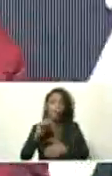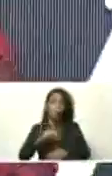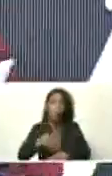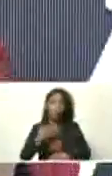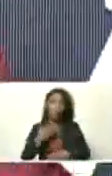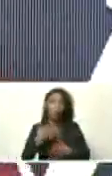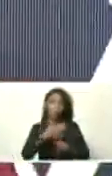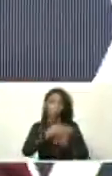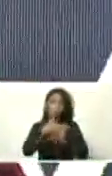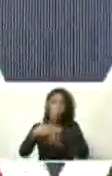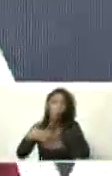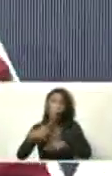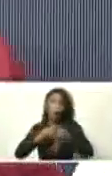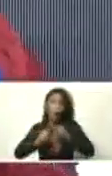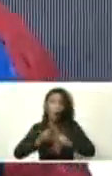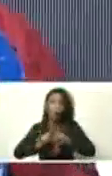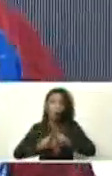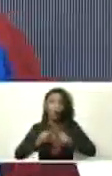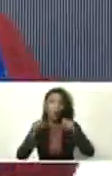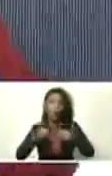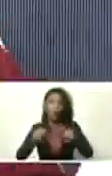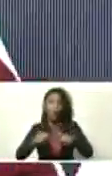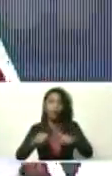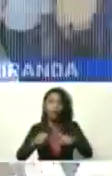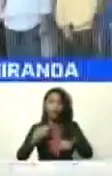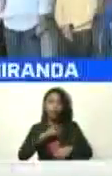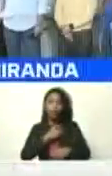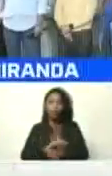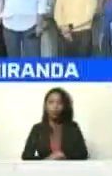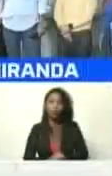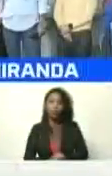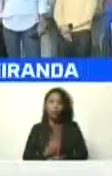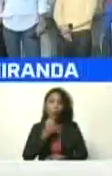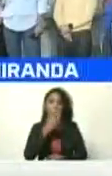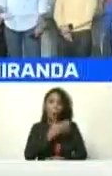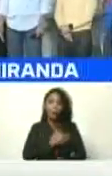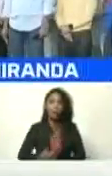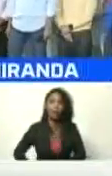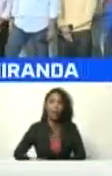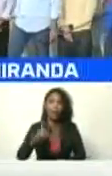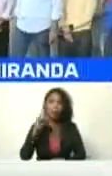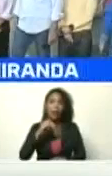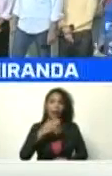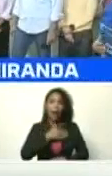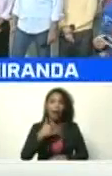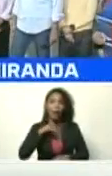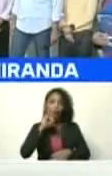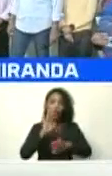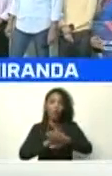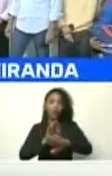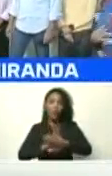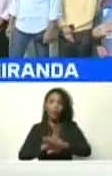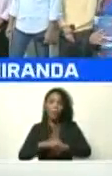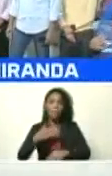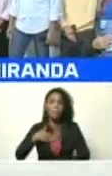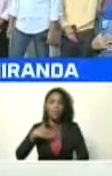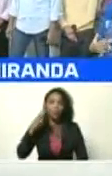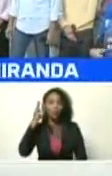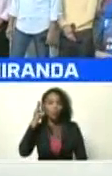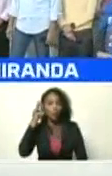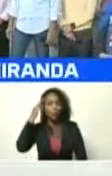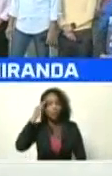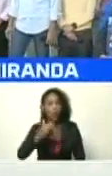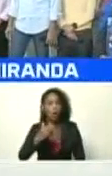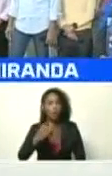sabes, compartimentar las cosas desde acá de donde estamos. Bueno, presidente, también queremos informarte, salimos allá, mi almirante y yo, desde Los